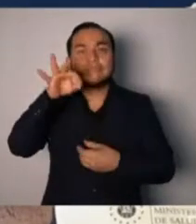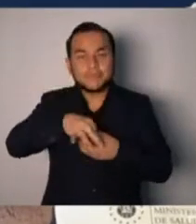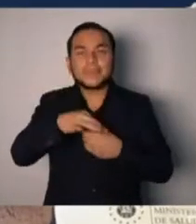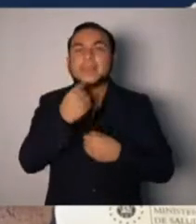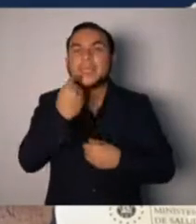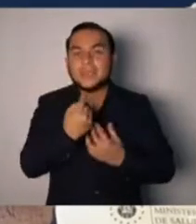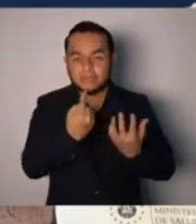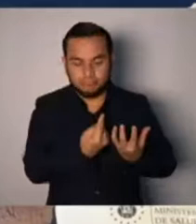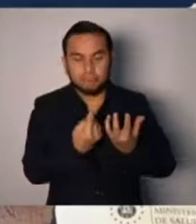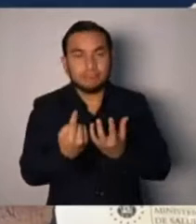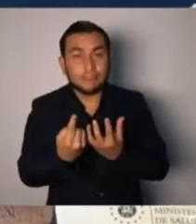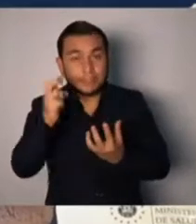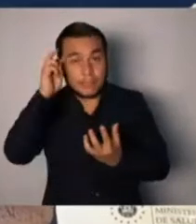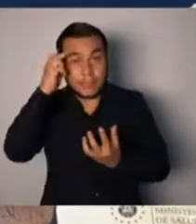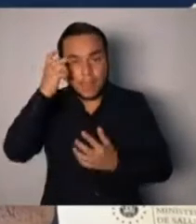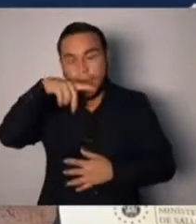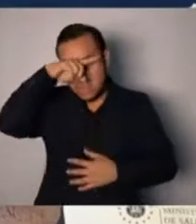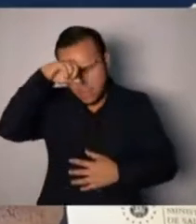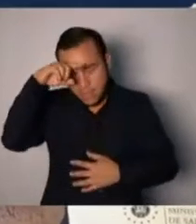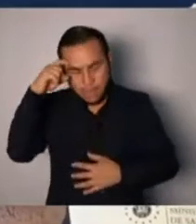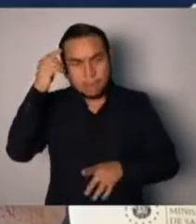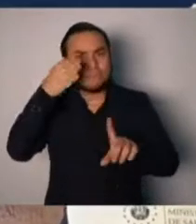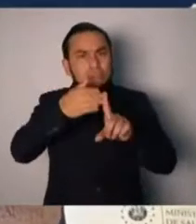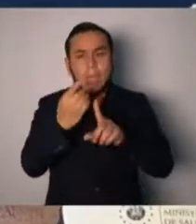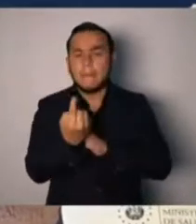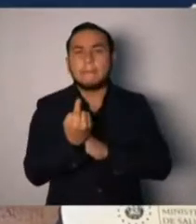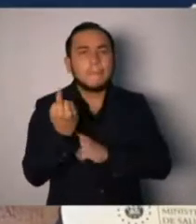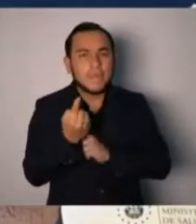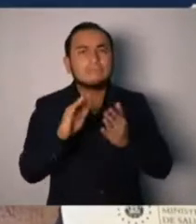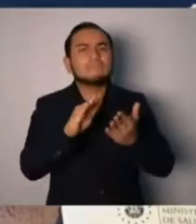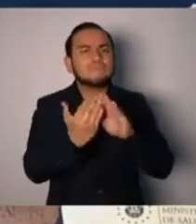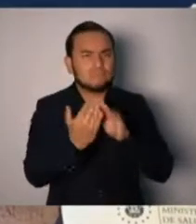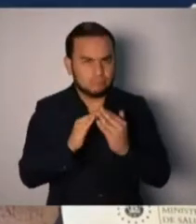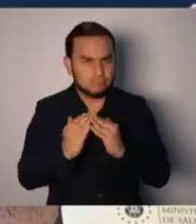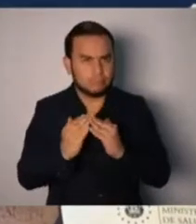nosotros vamos a trabajar con ellos y con la gente de la comunidad